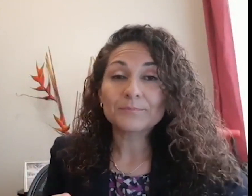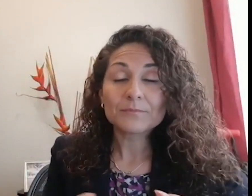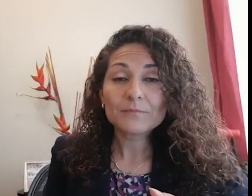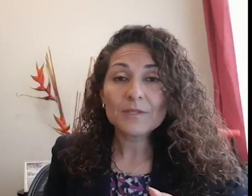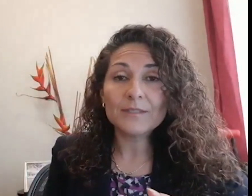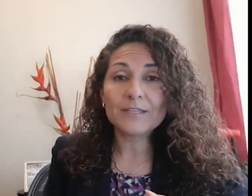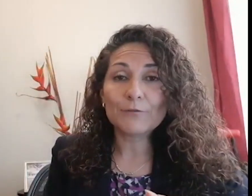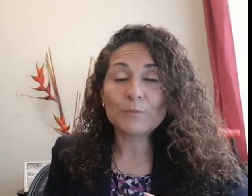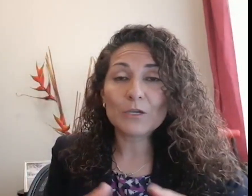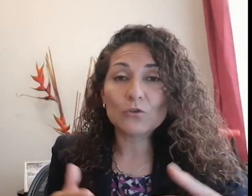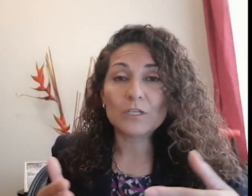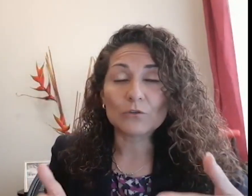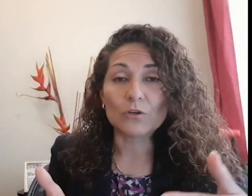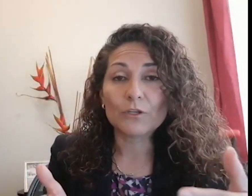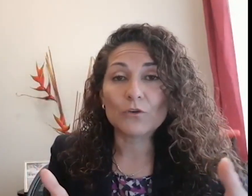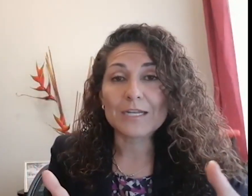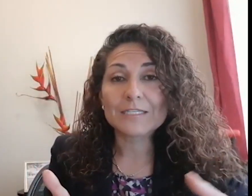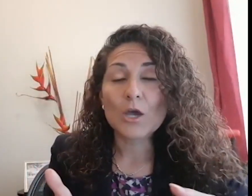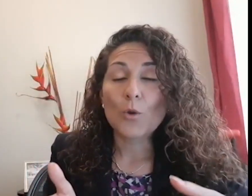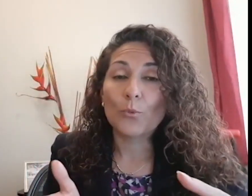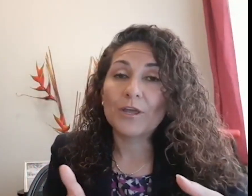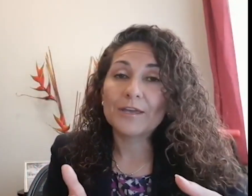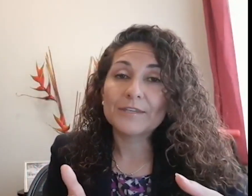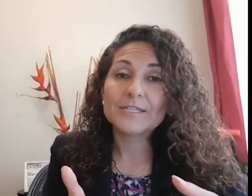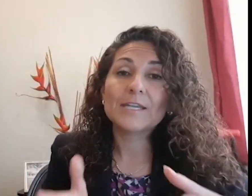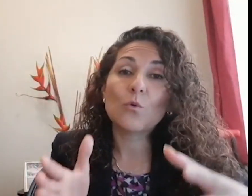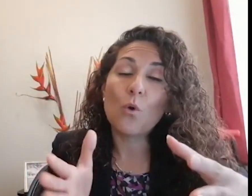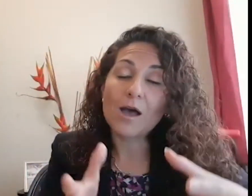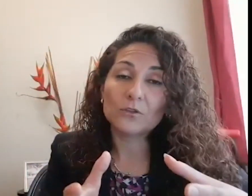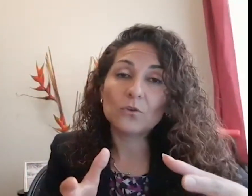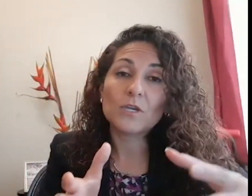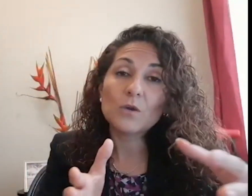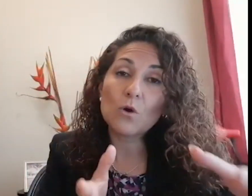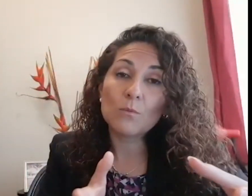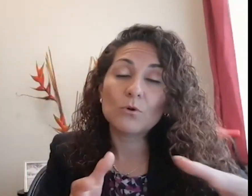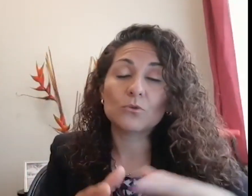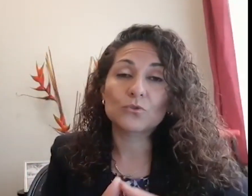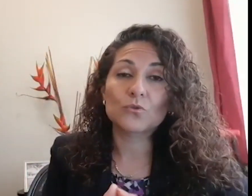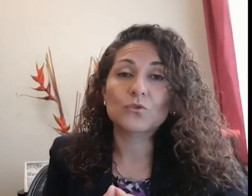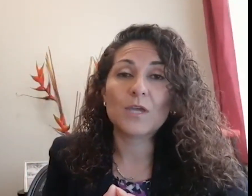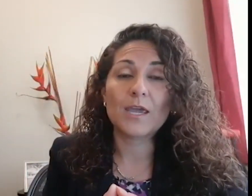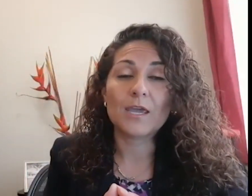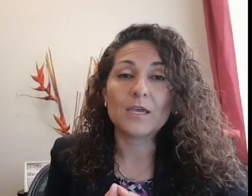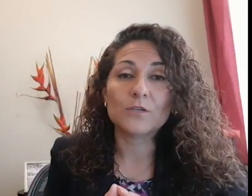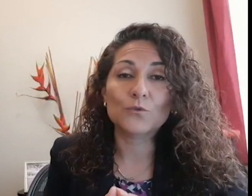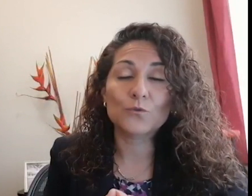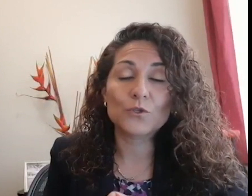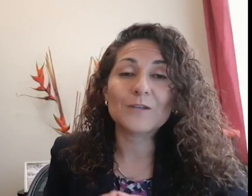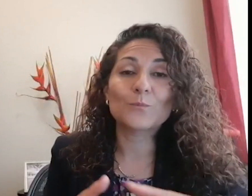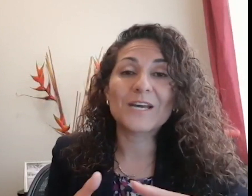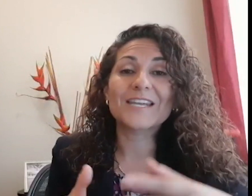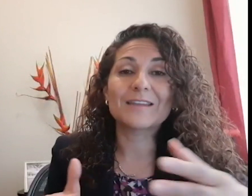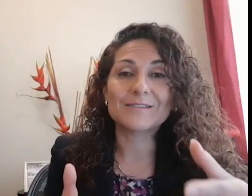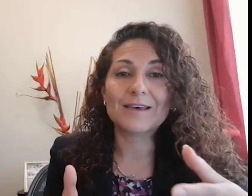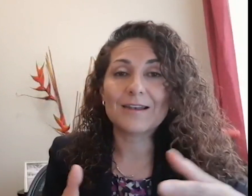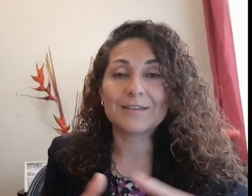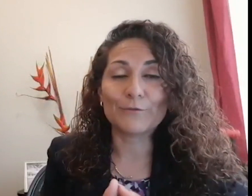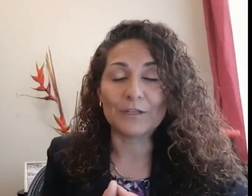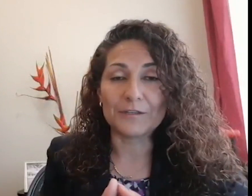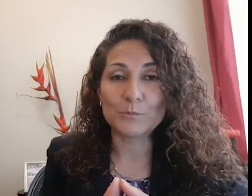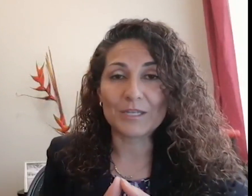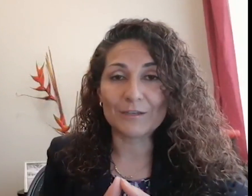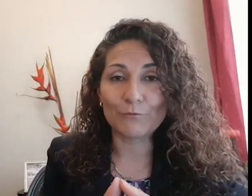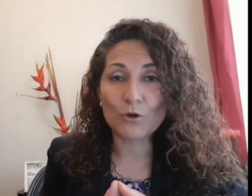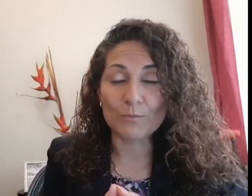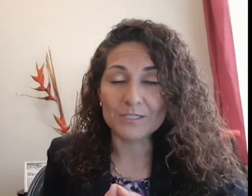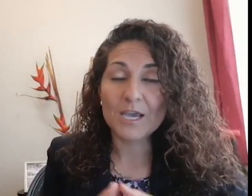escalonada, de tal forma que los directores regionales puedan decir cuándo y cómo sus funcionarios van a ingresar a las